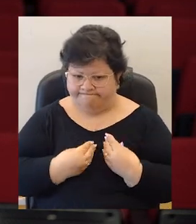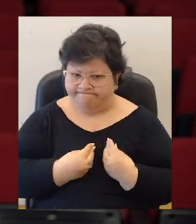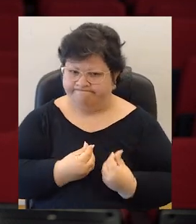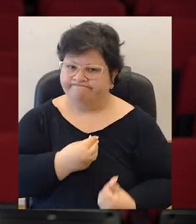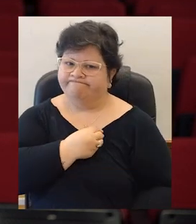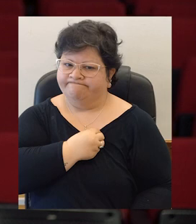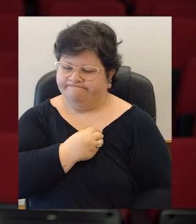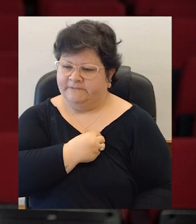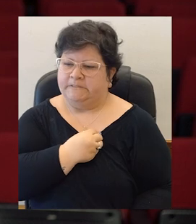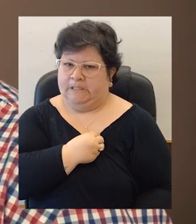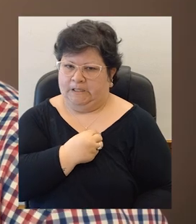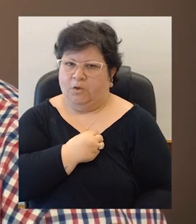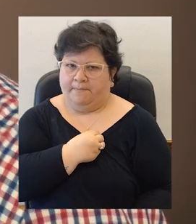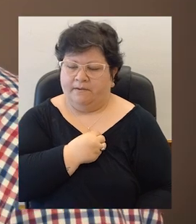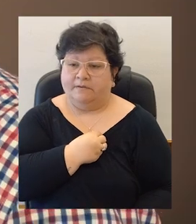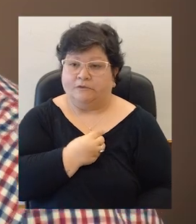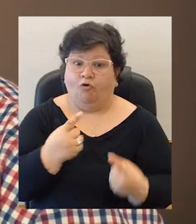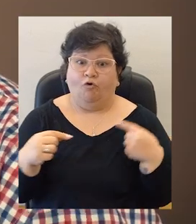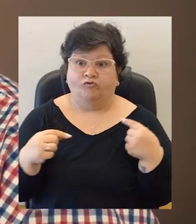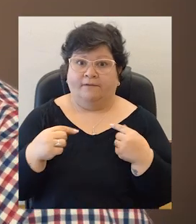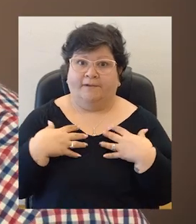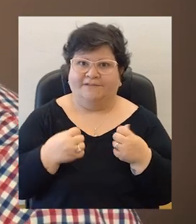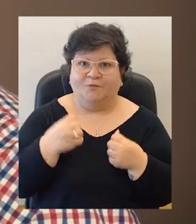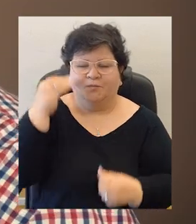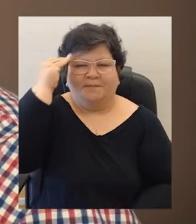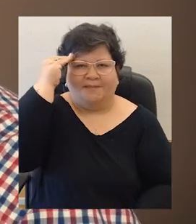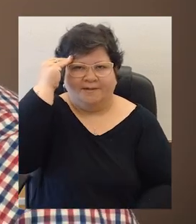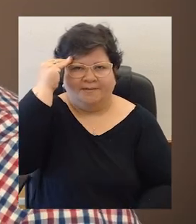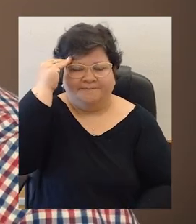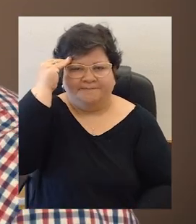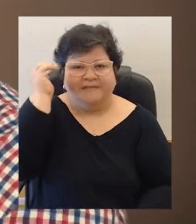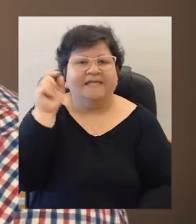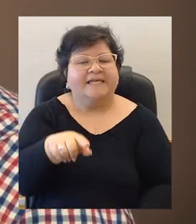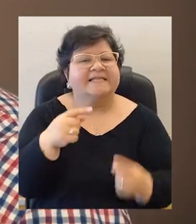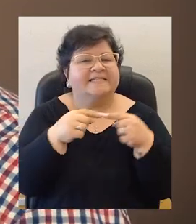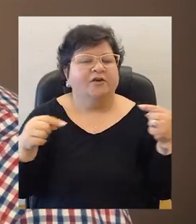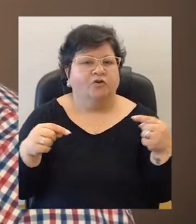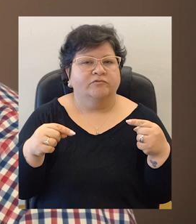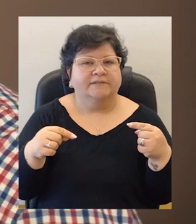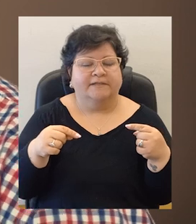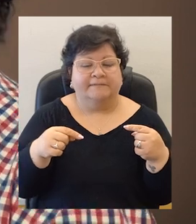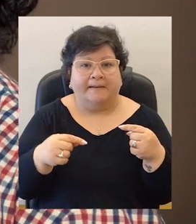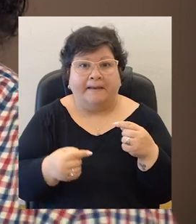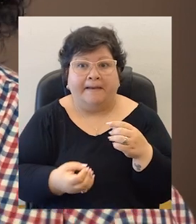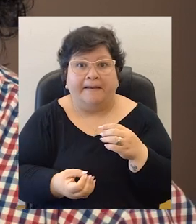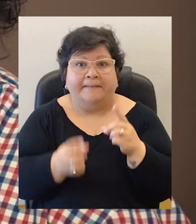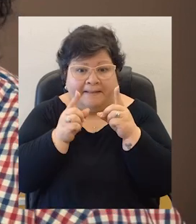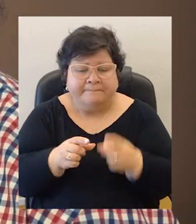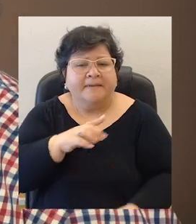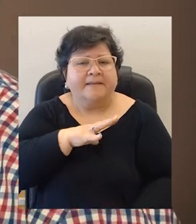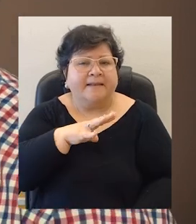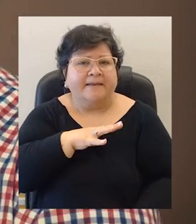pero que tiene que ver con cuestiones de tu salud mental entonces bueno ese tipo de cosas aparecen también en los entornos digitales pero yo tengo